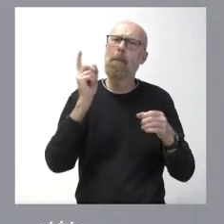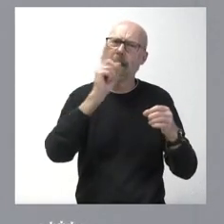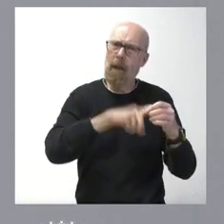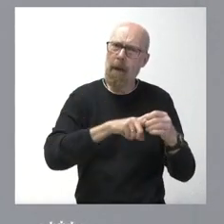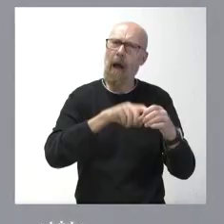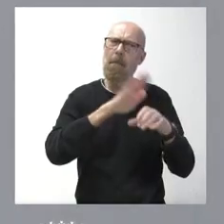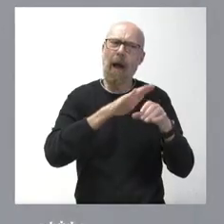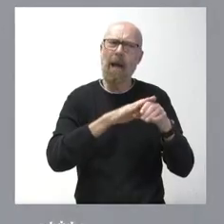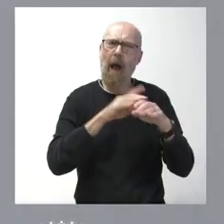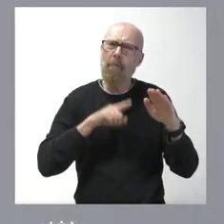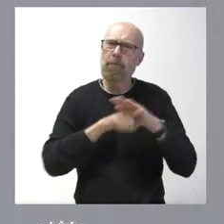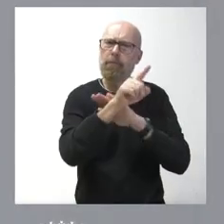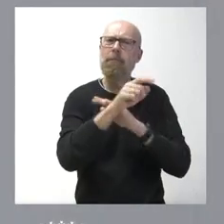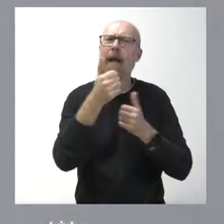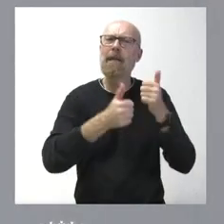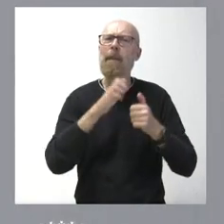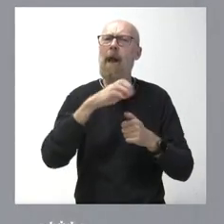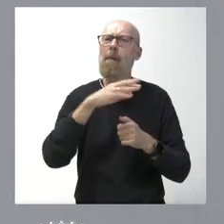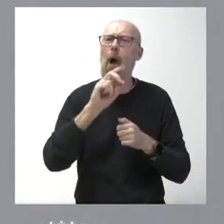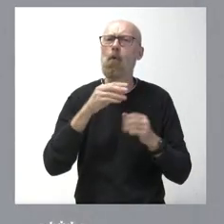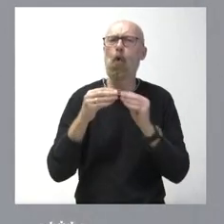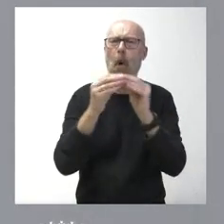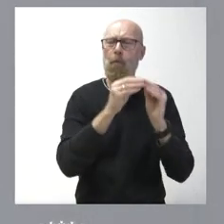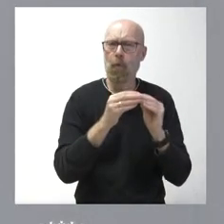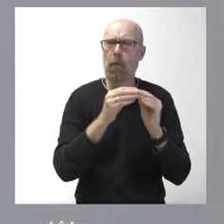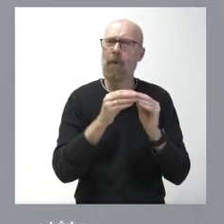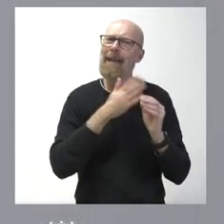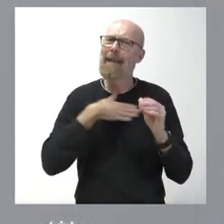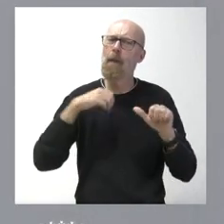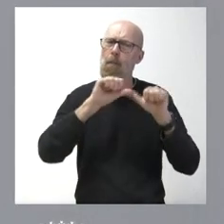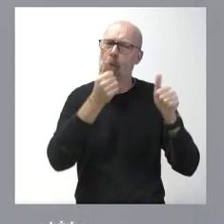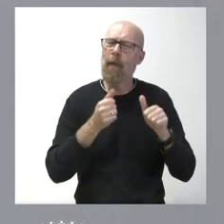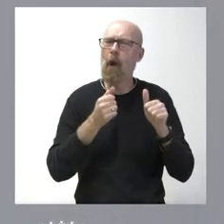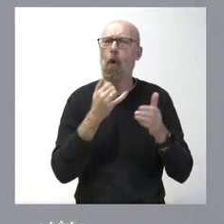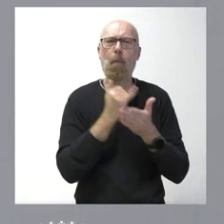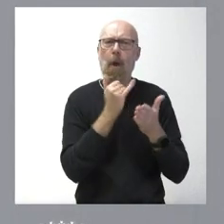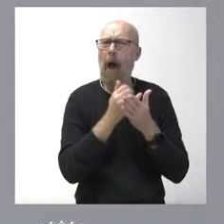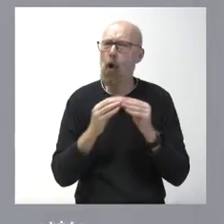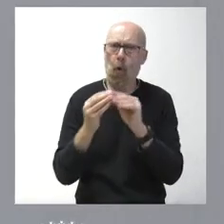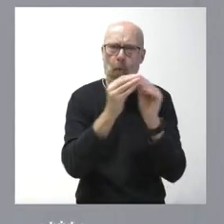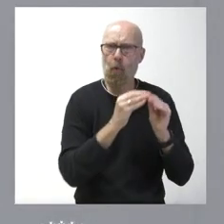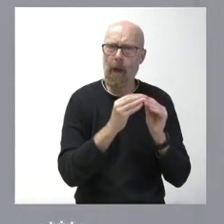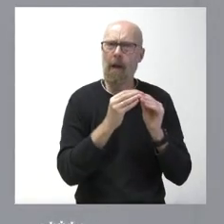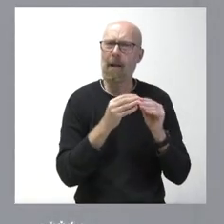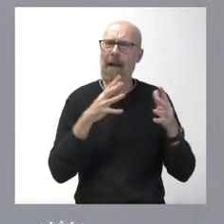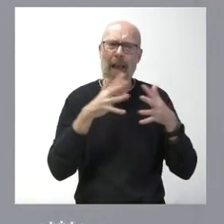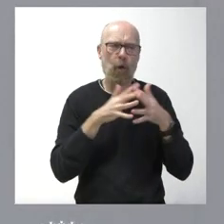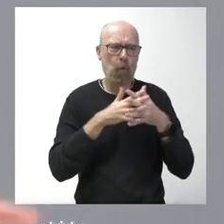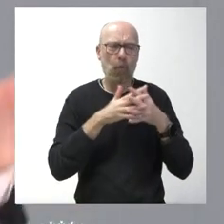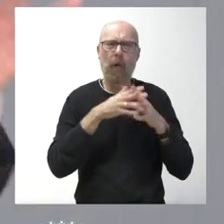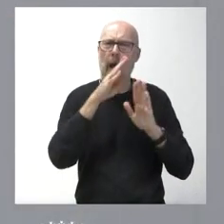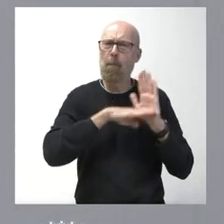esa Bau común y queremos avanzar con un modelo de pruebas comunes con la misma estructura del programa de